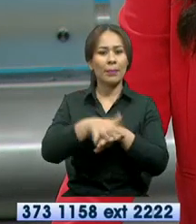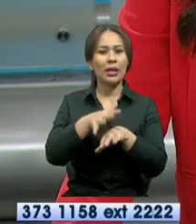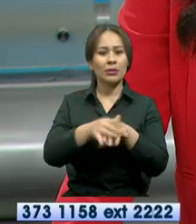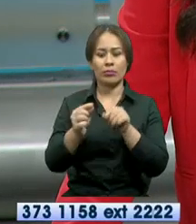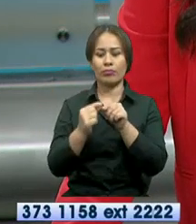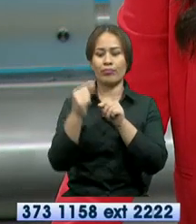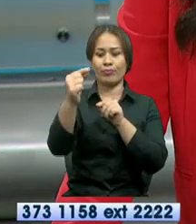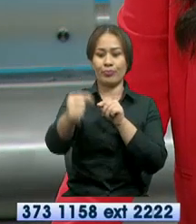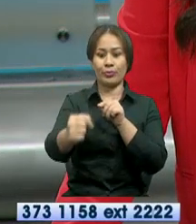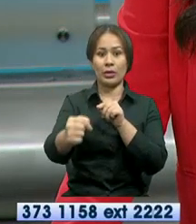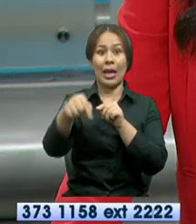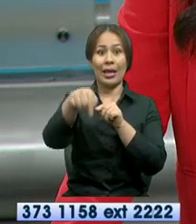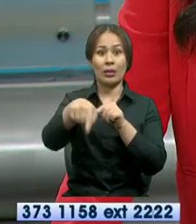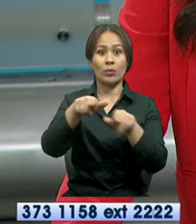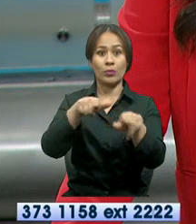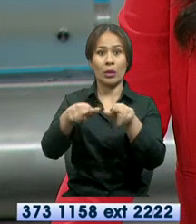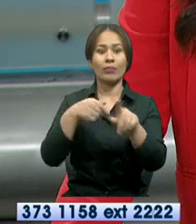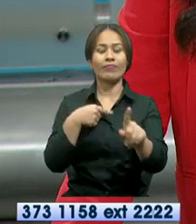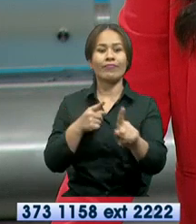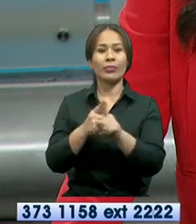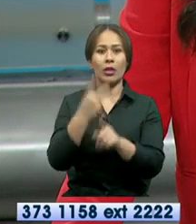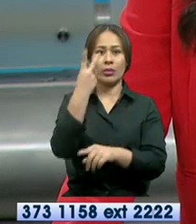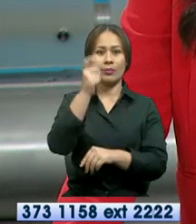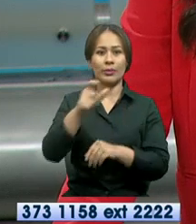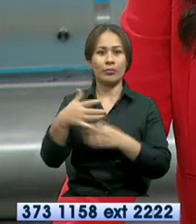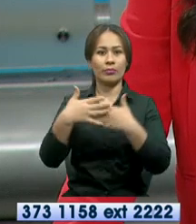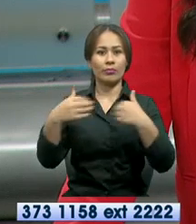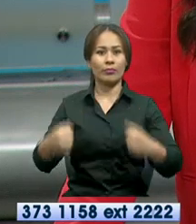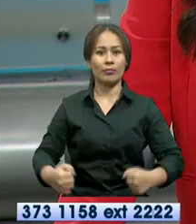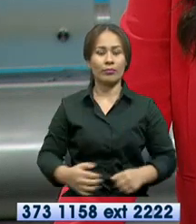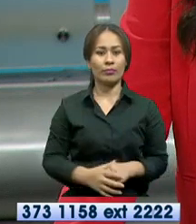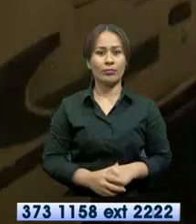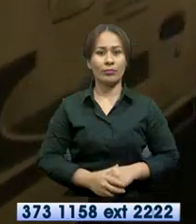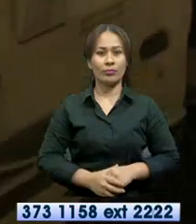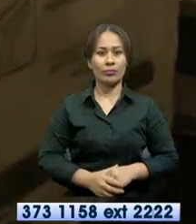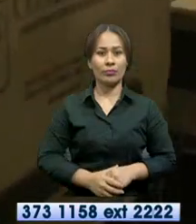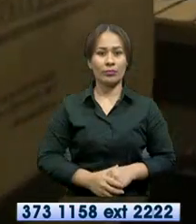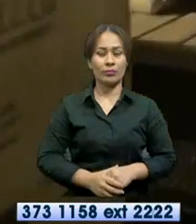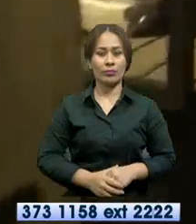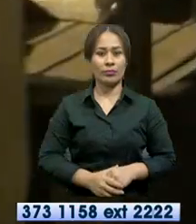la provincia de El Oro. Dos personas quedaron detenidas.